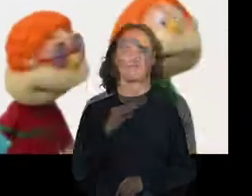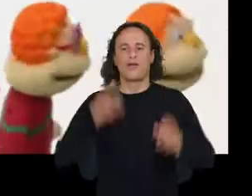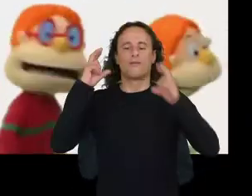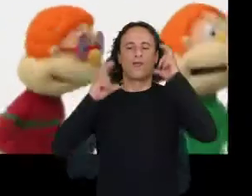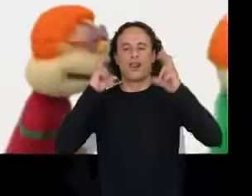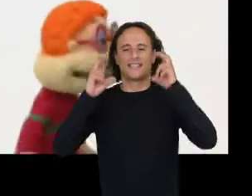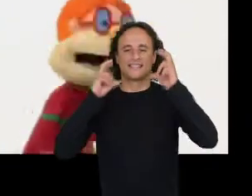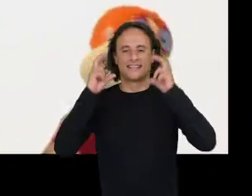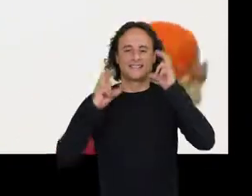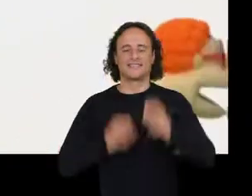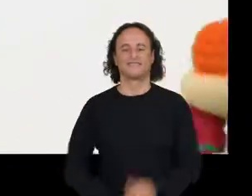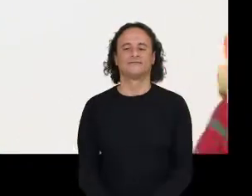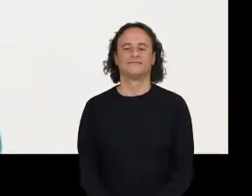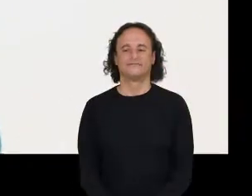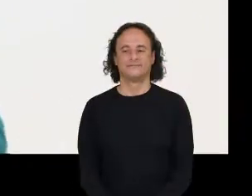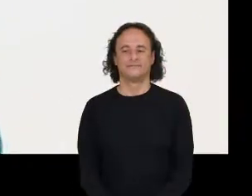¡Os bolechas!